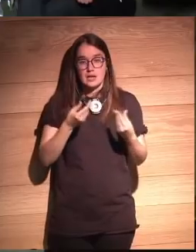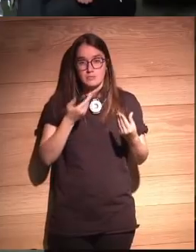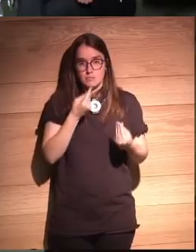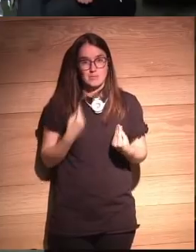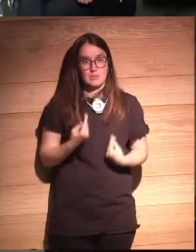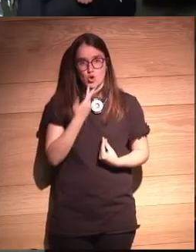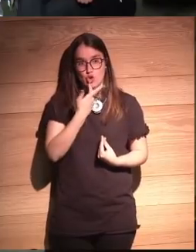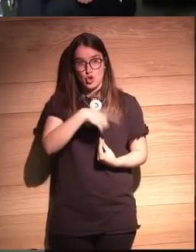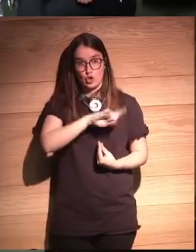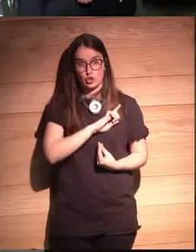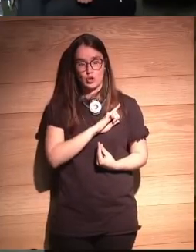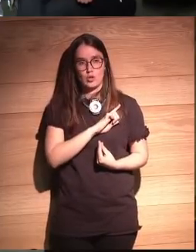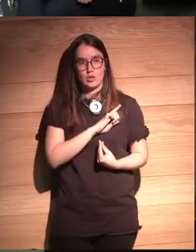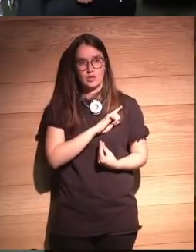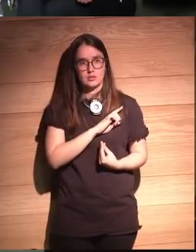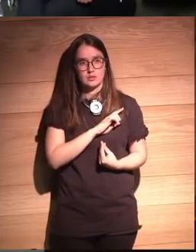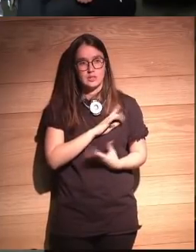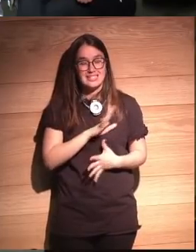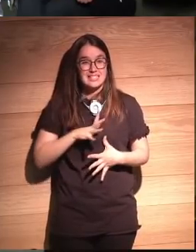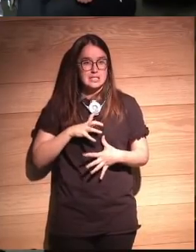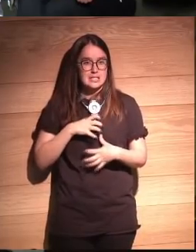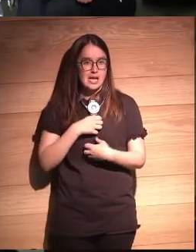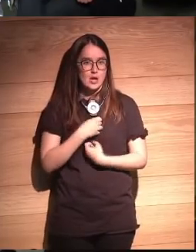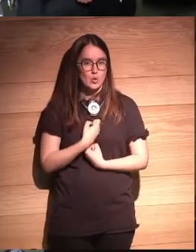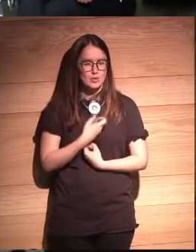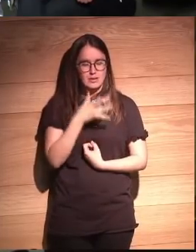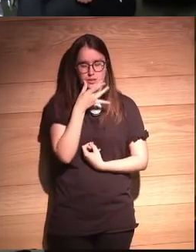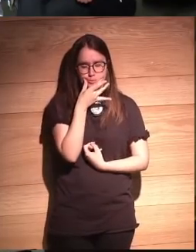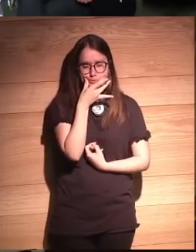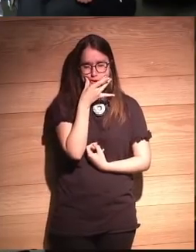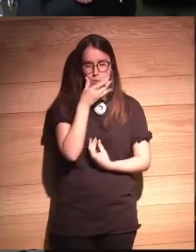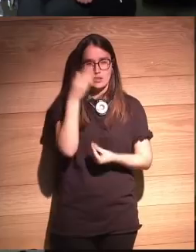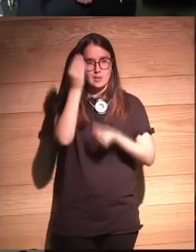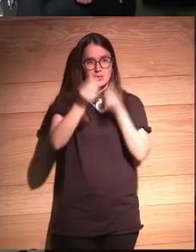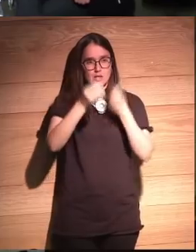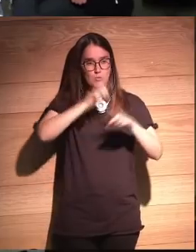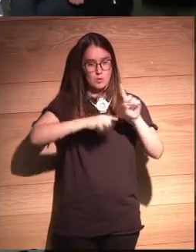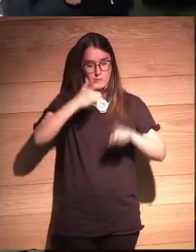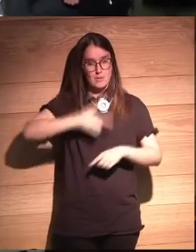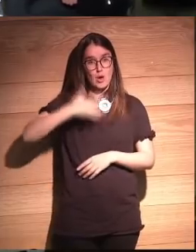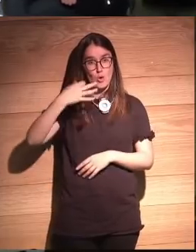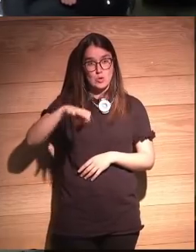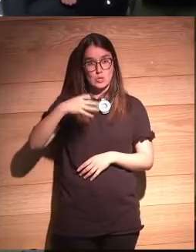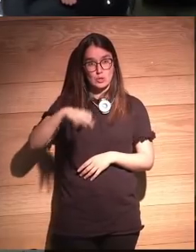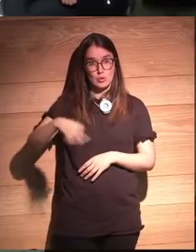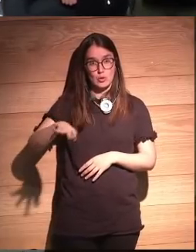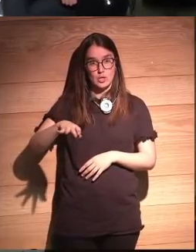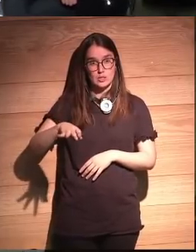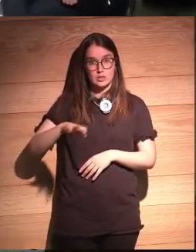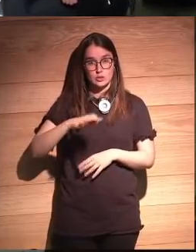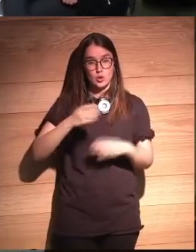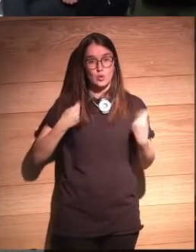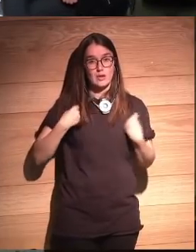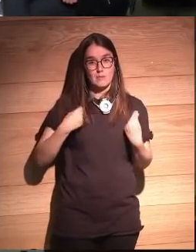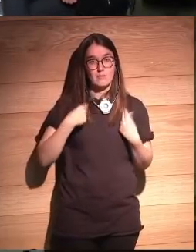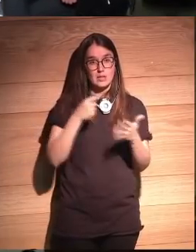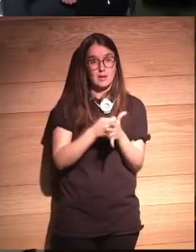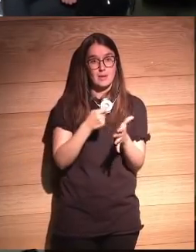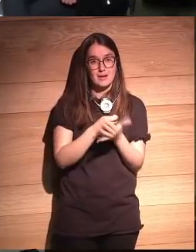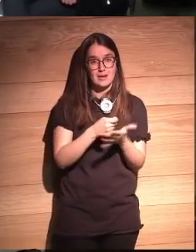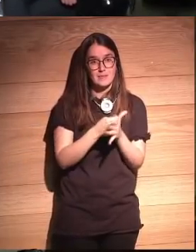conocen, se llenan de angustia, de vergüenza, pensando que el problema es suyo, que no han sabido mantener una vivienda por la que